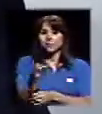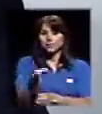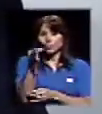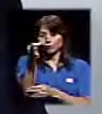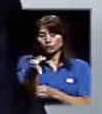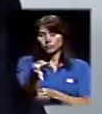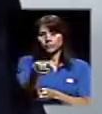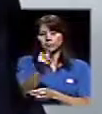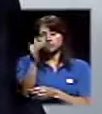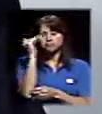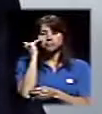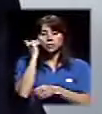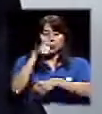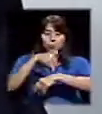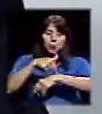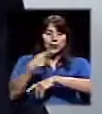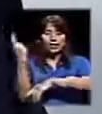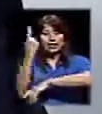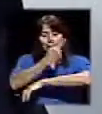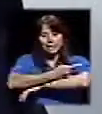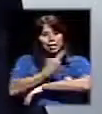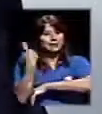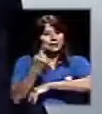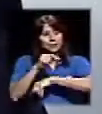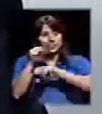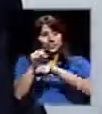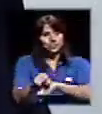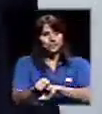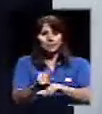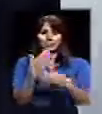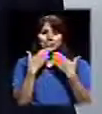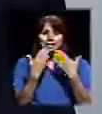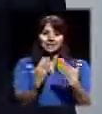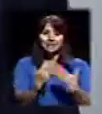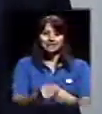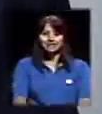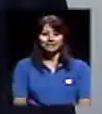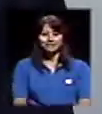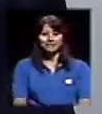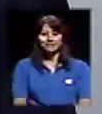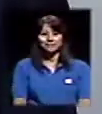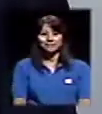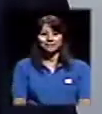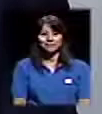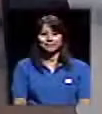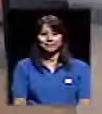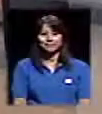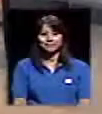semana en los espacios y tiempos en los cuales nos han acompañado. Muchas gracias. Gracias.